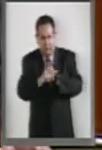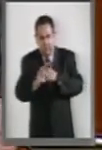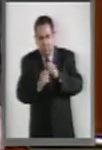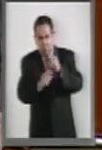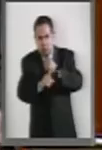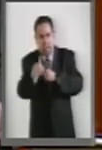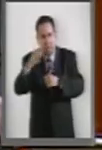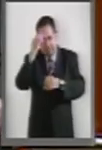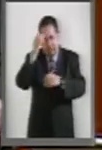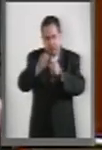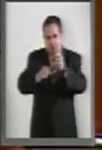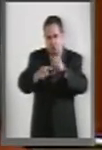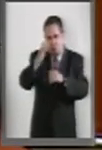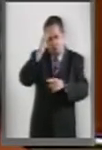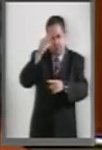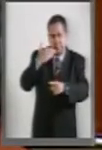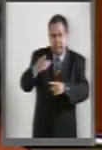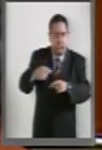de la función.